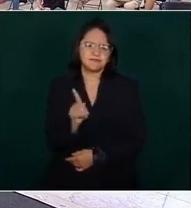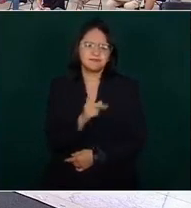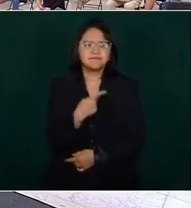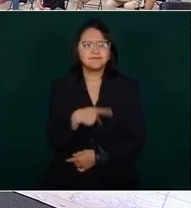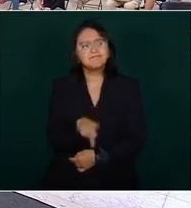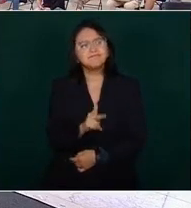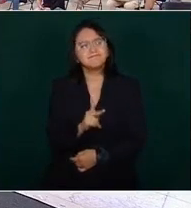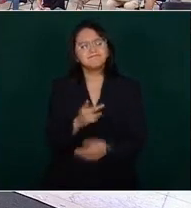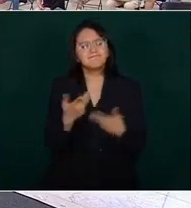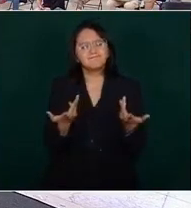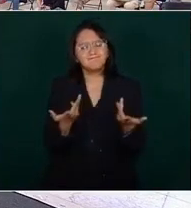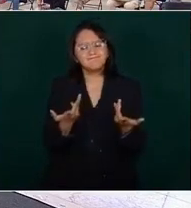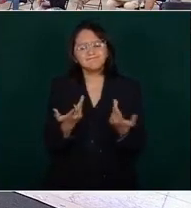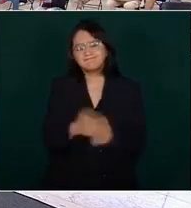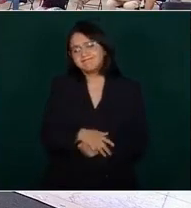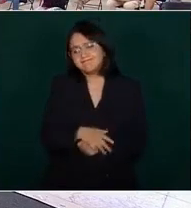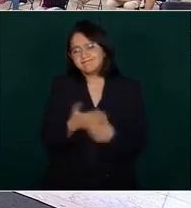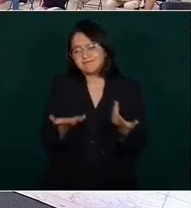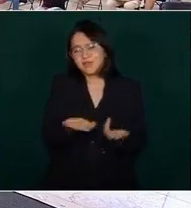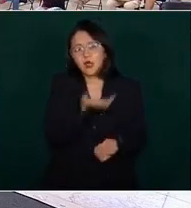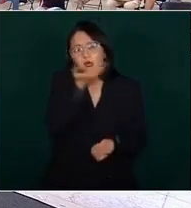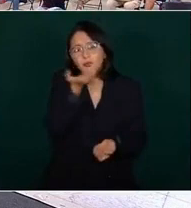son muy conservadores